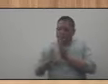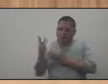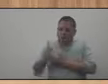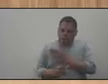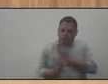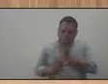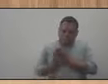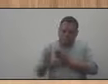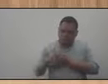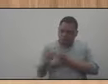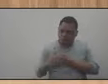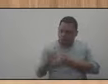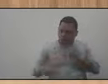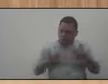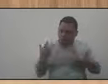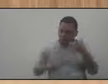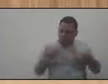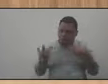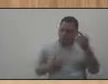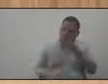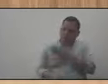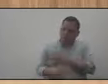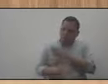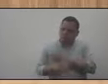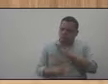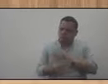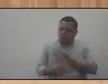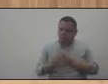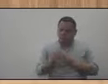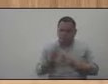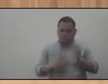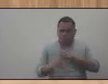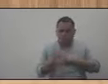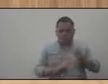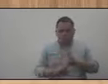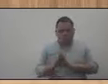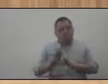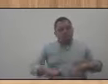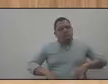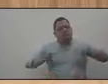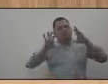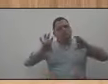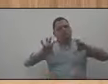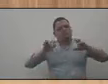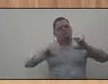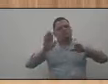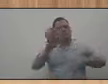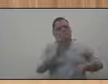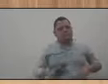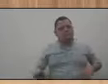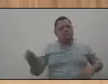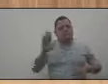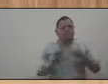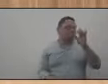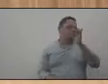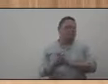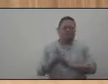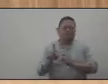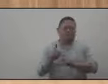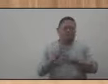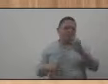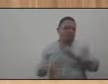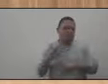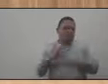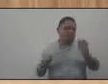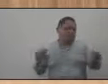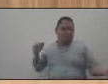con un entusiasmo por seguir construyendo un departamento próspero y sostenible. Sin embargo, una condición ambiental cambió